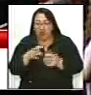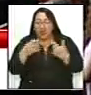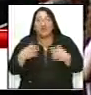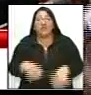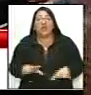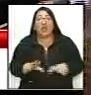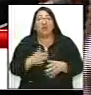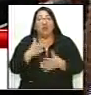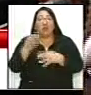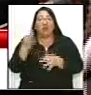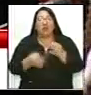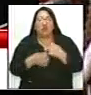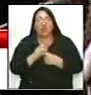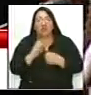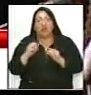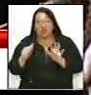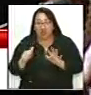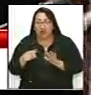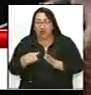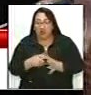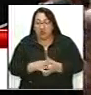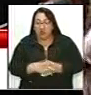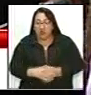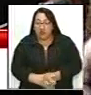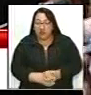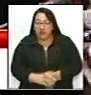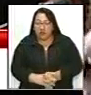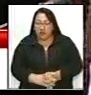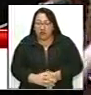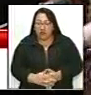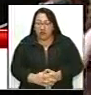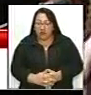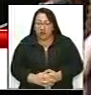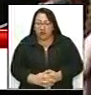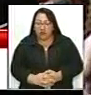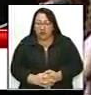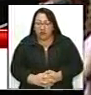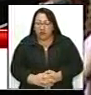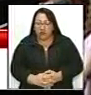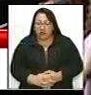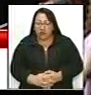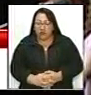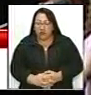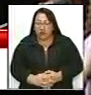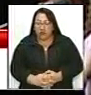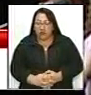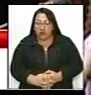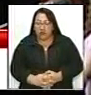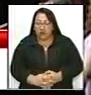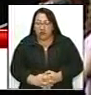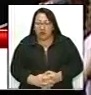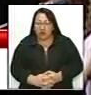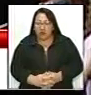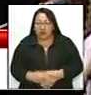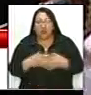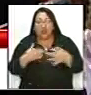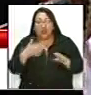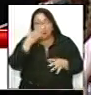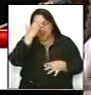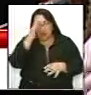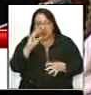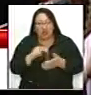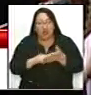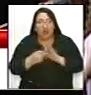la sentencia 006, porque esa es la aclaración de la segunda sentencia, se había reconocido que